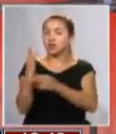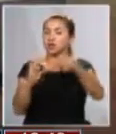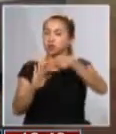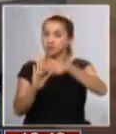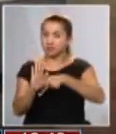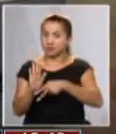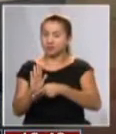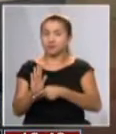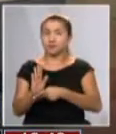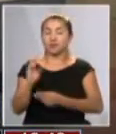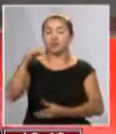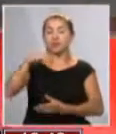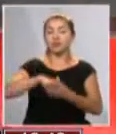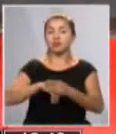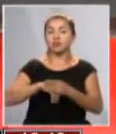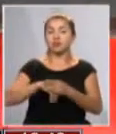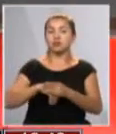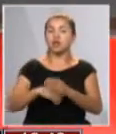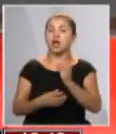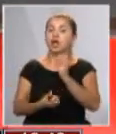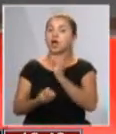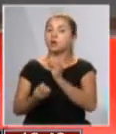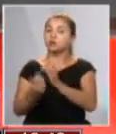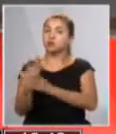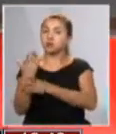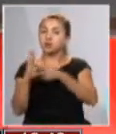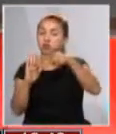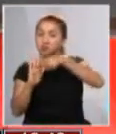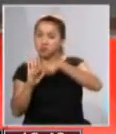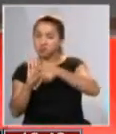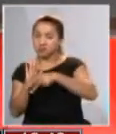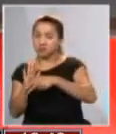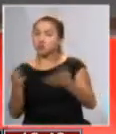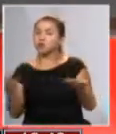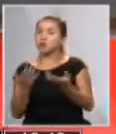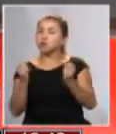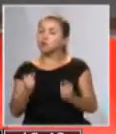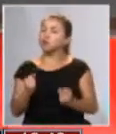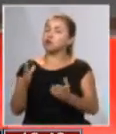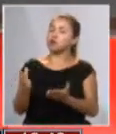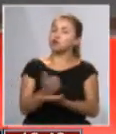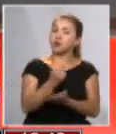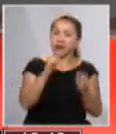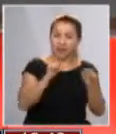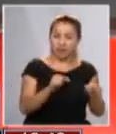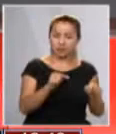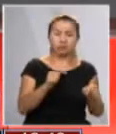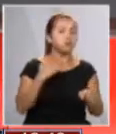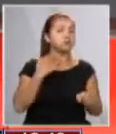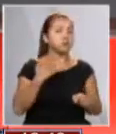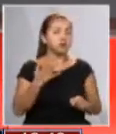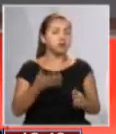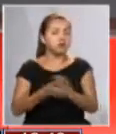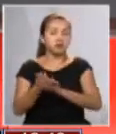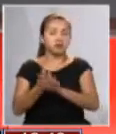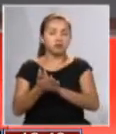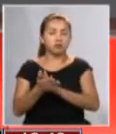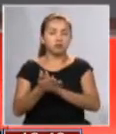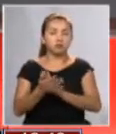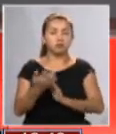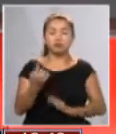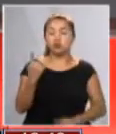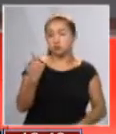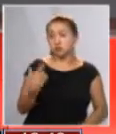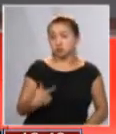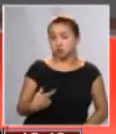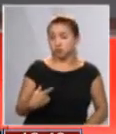normativas. Ahora, dentro de lo que es las actualizaciones de las normativas, ¿cómo pudimos llegar a este caso? Porque si no fuera porque una